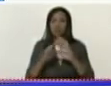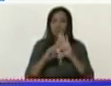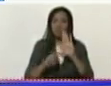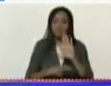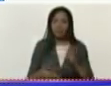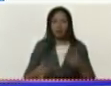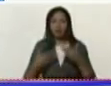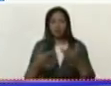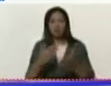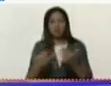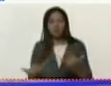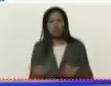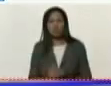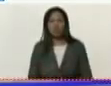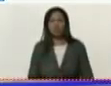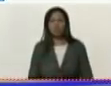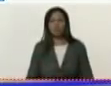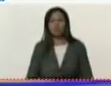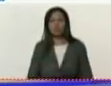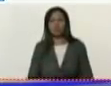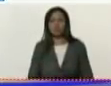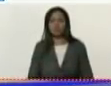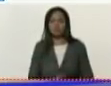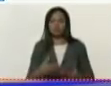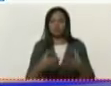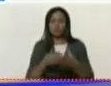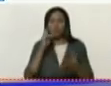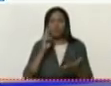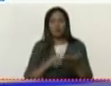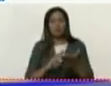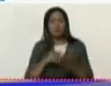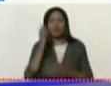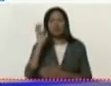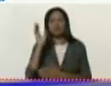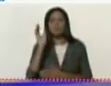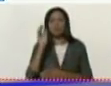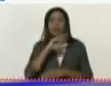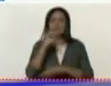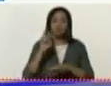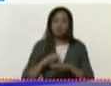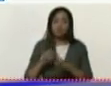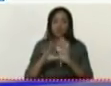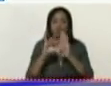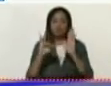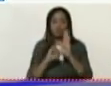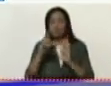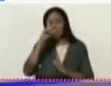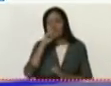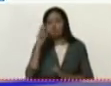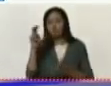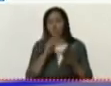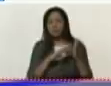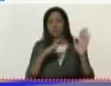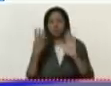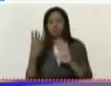dio fue la Comisión de la Verdad de la Asamblea Constituyente en el año 2018.